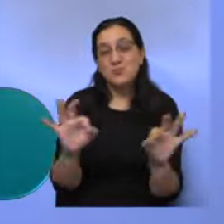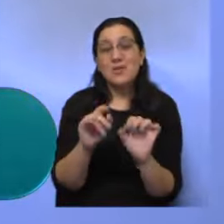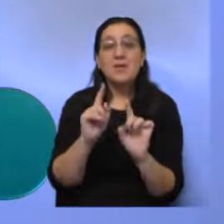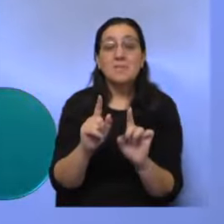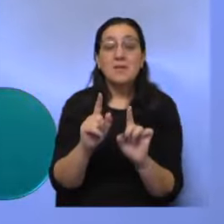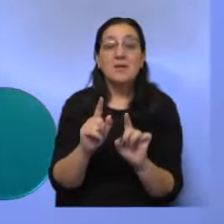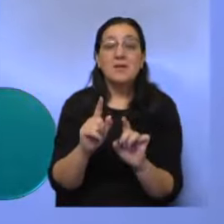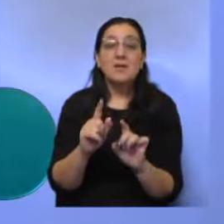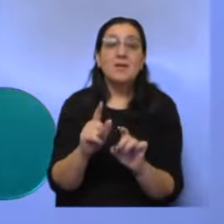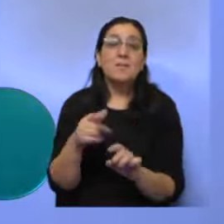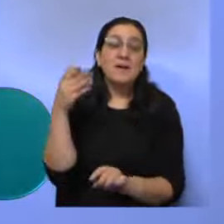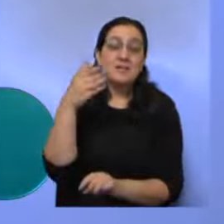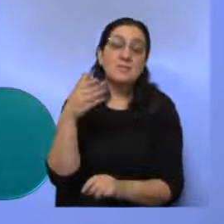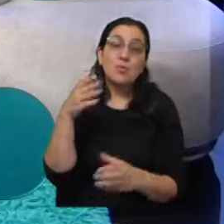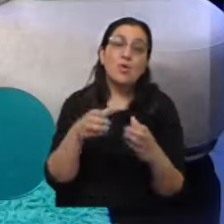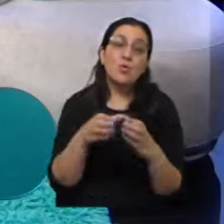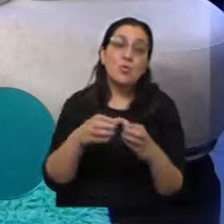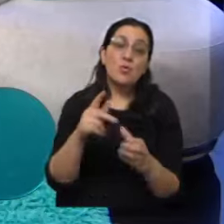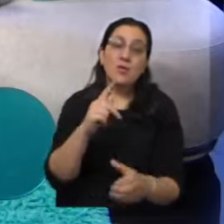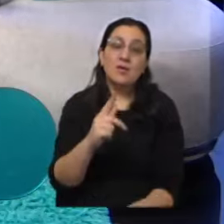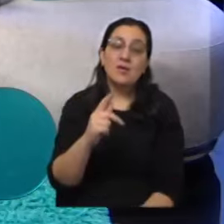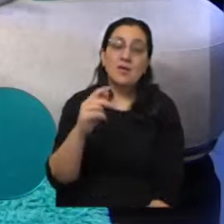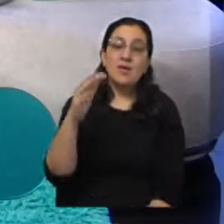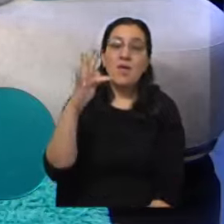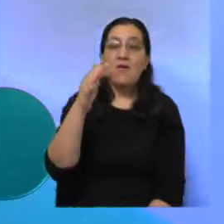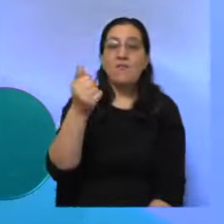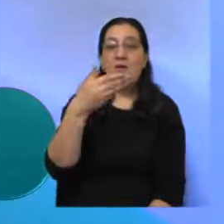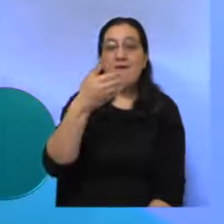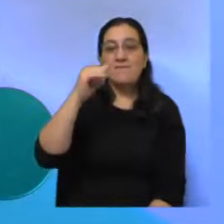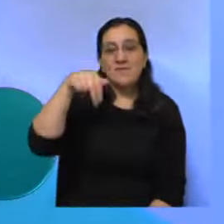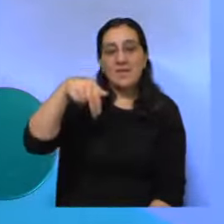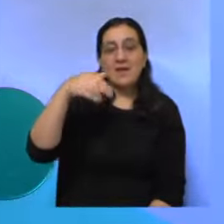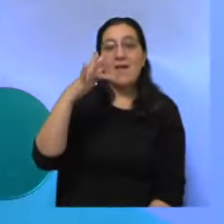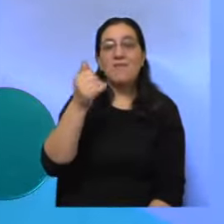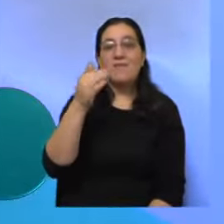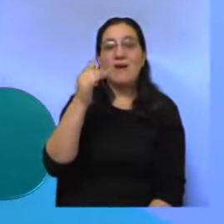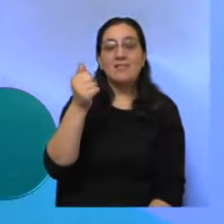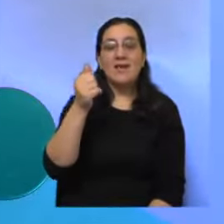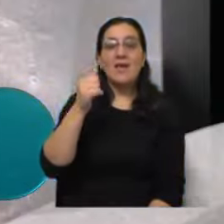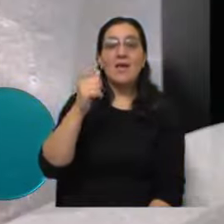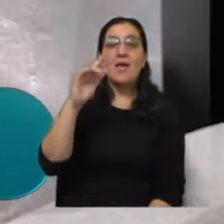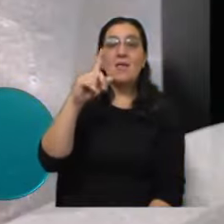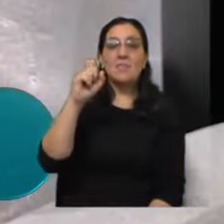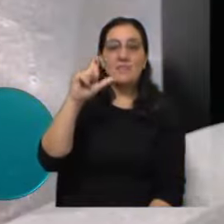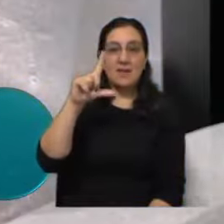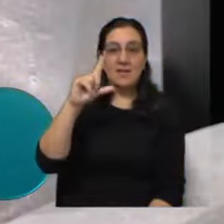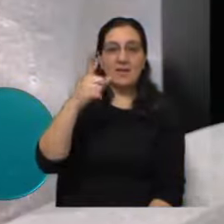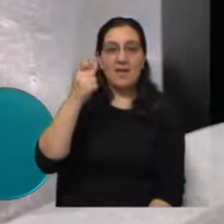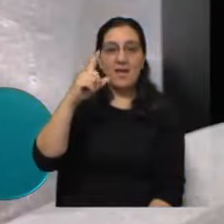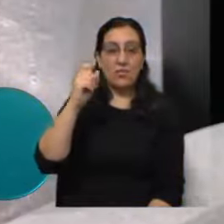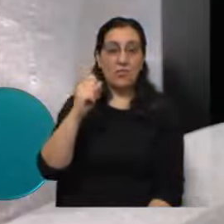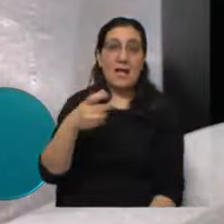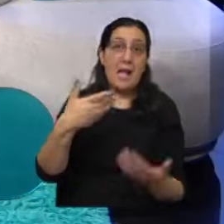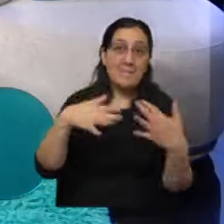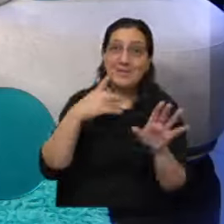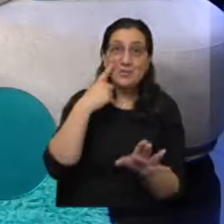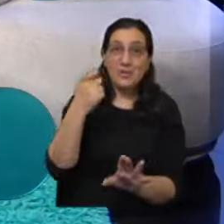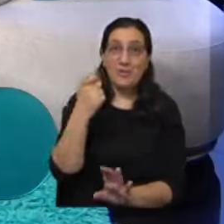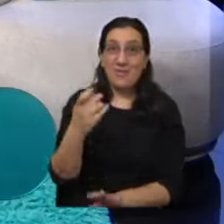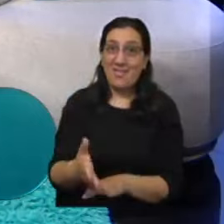estamos en el Caribe. Pero sí, a Fabián Pata Delgado viene hoy. Le aplaudimos. Capaz que alguien todavía no se había dado cuenta. No, capaz que no.